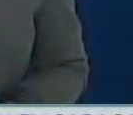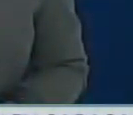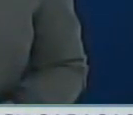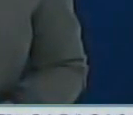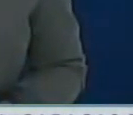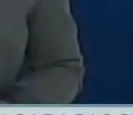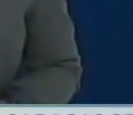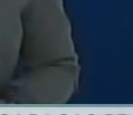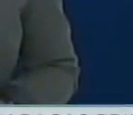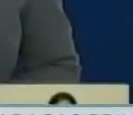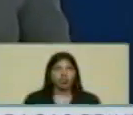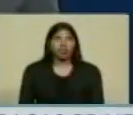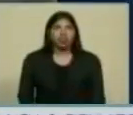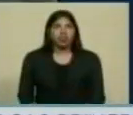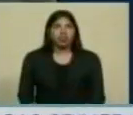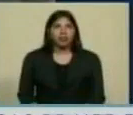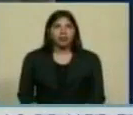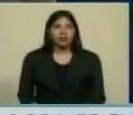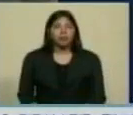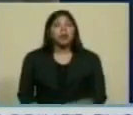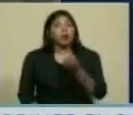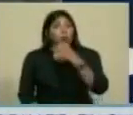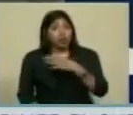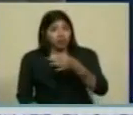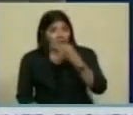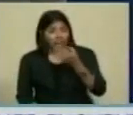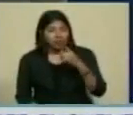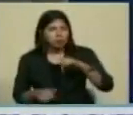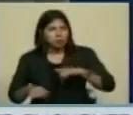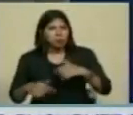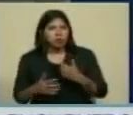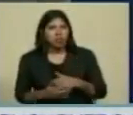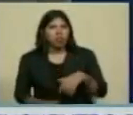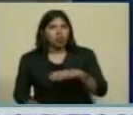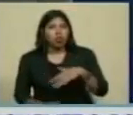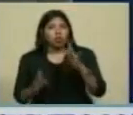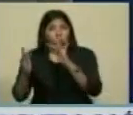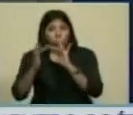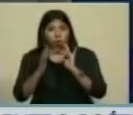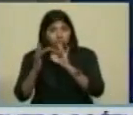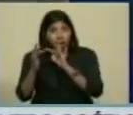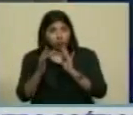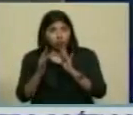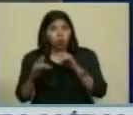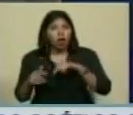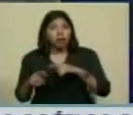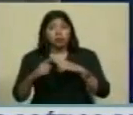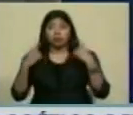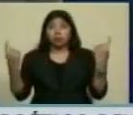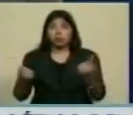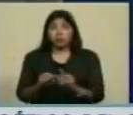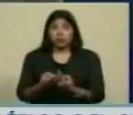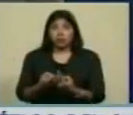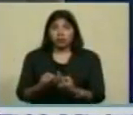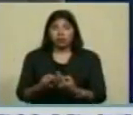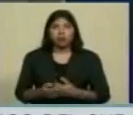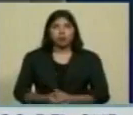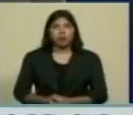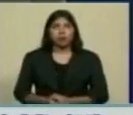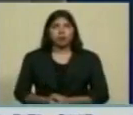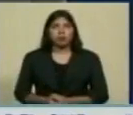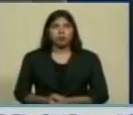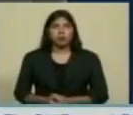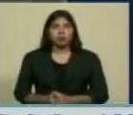Buenas tardes, Yulimar, amigos de Venezolana de Televisión. Nosotros a esta hora establecemos el contacto desde el Salón Antonio José de Sucre, de la sede de